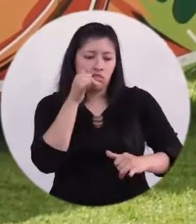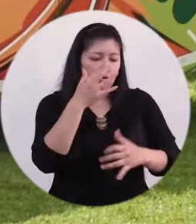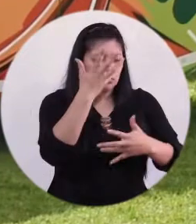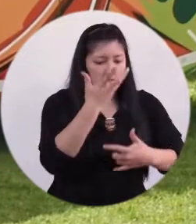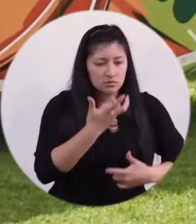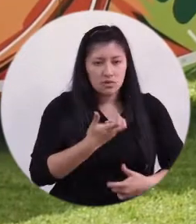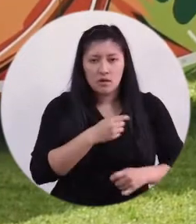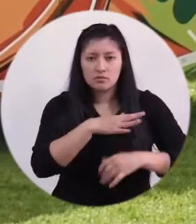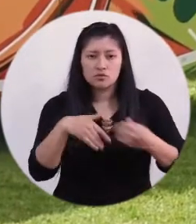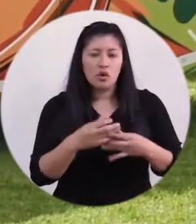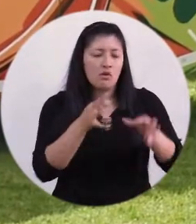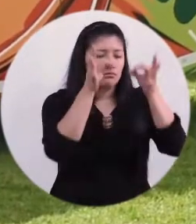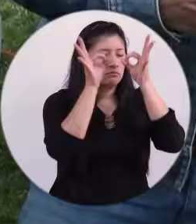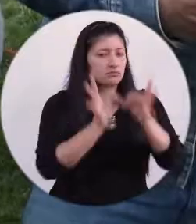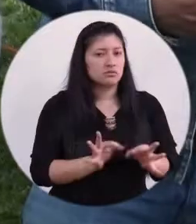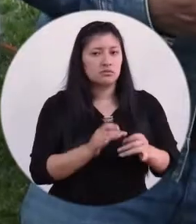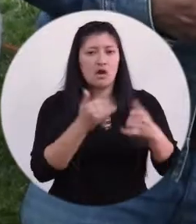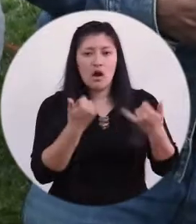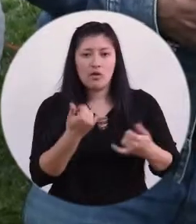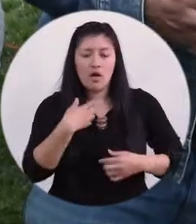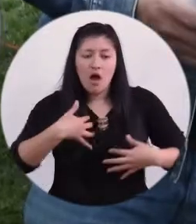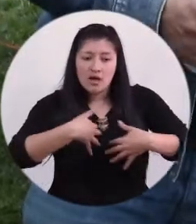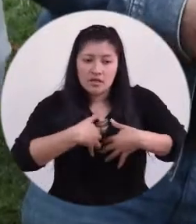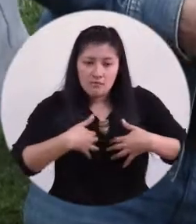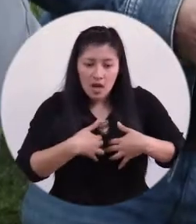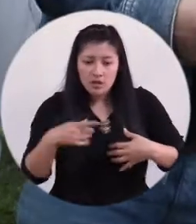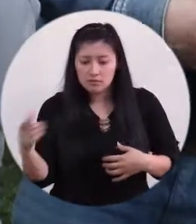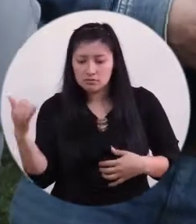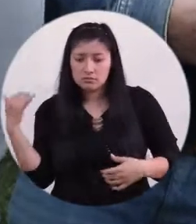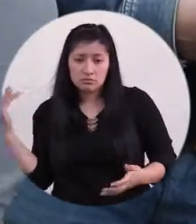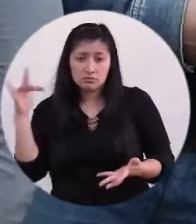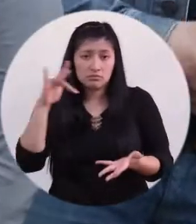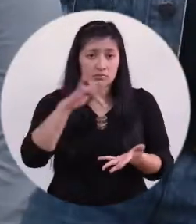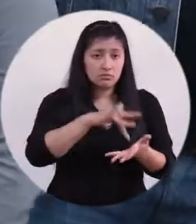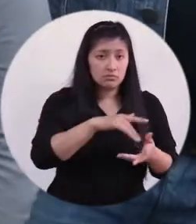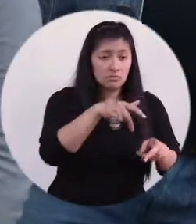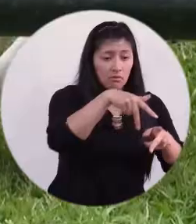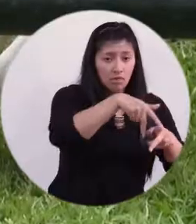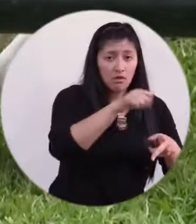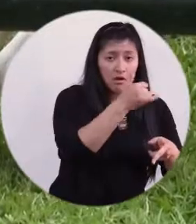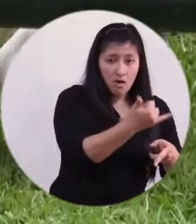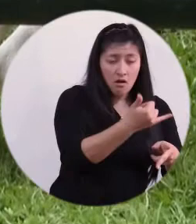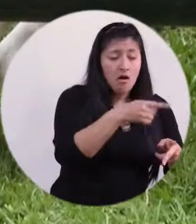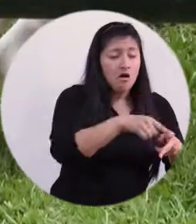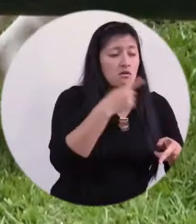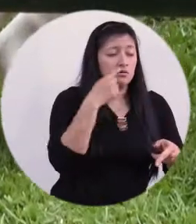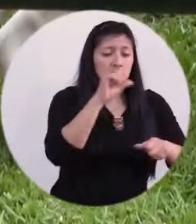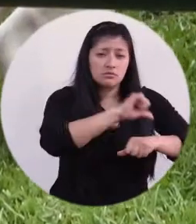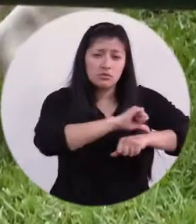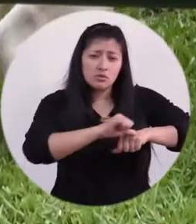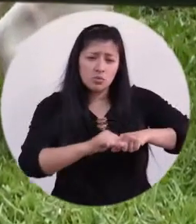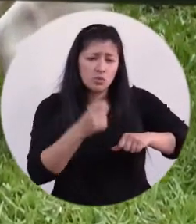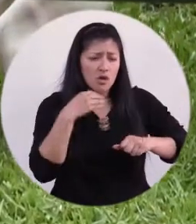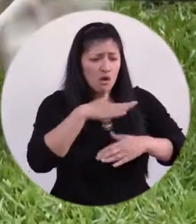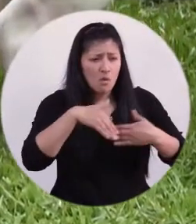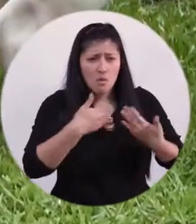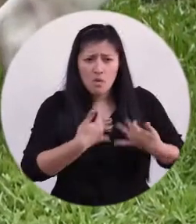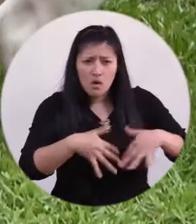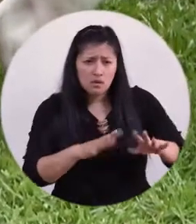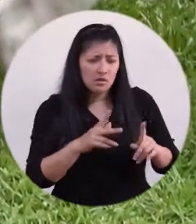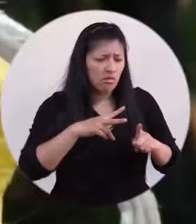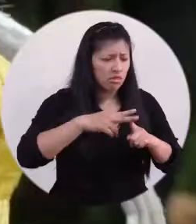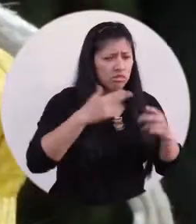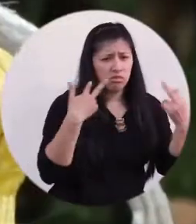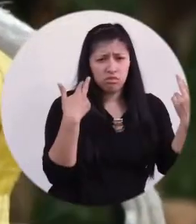tiene equipos de última tecnología esto que permite precisamente que los animales que estén en buen estado salud quienes sean